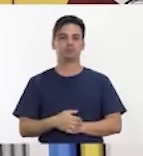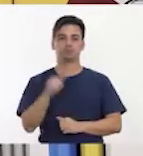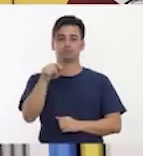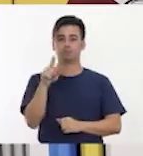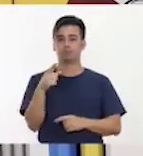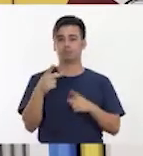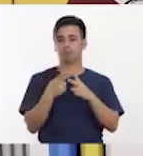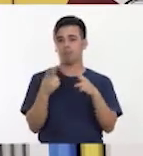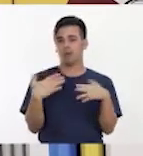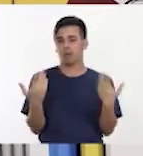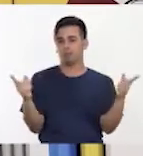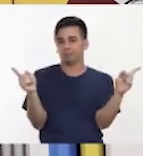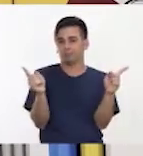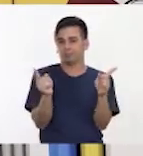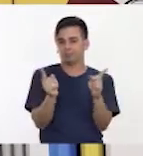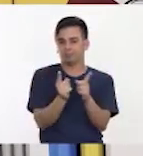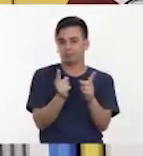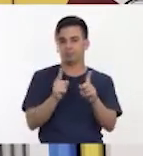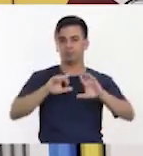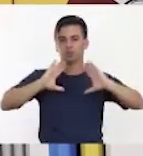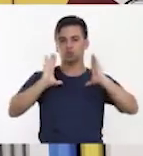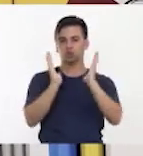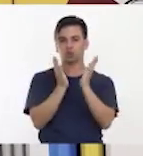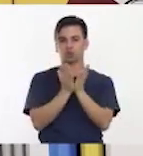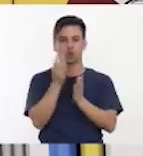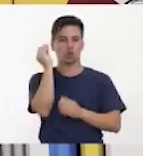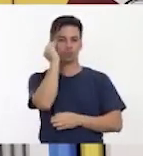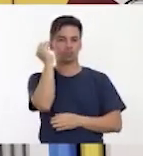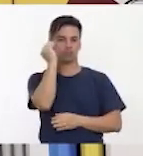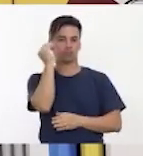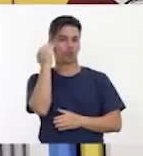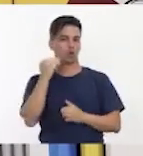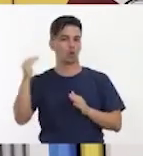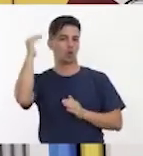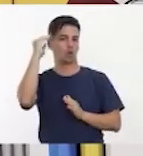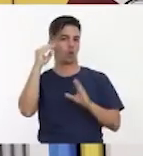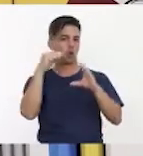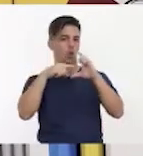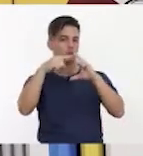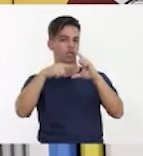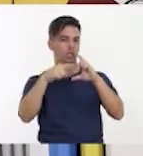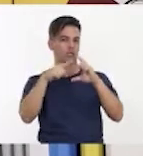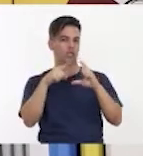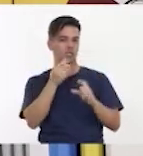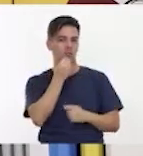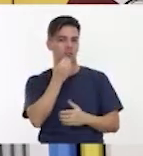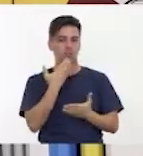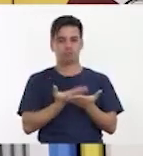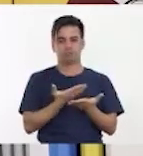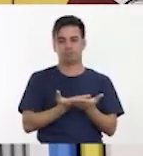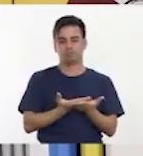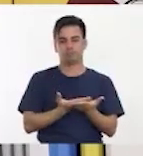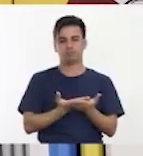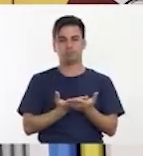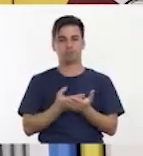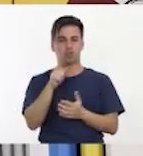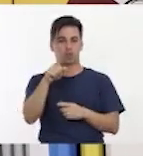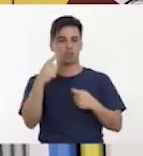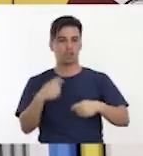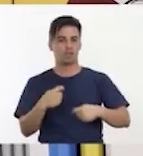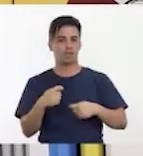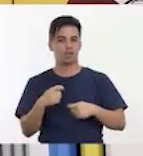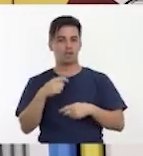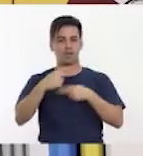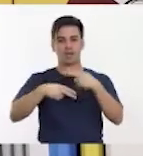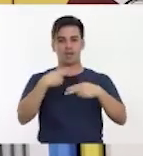Para resumir la evolución histórica de Europa Occidental en este periodo, les sugerimos que realicen una gráfica